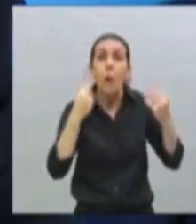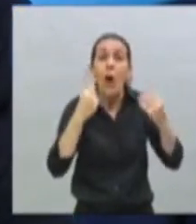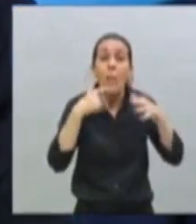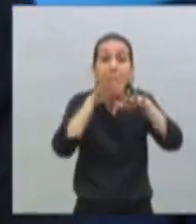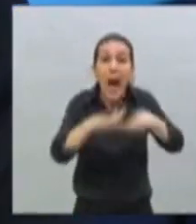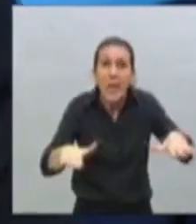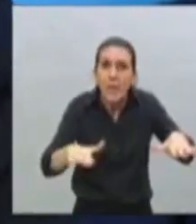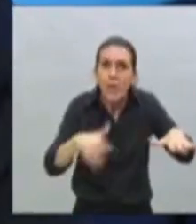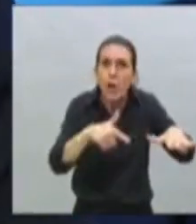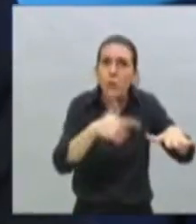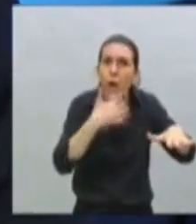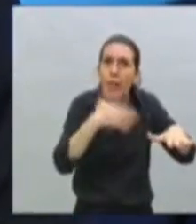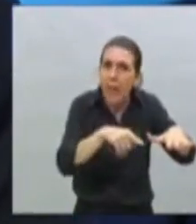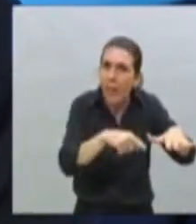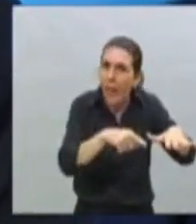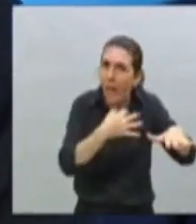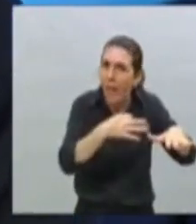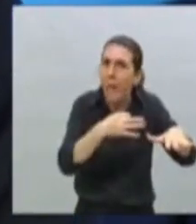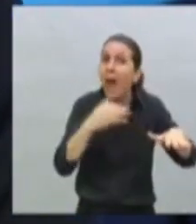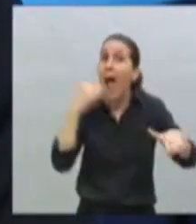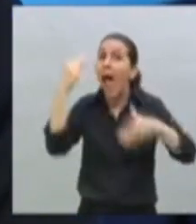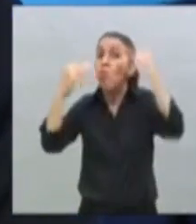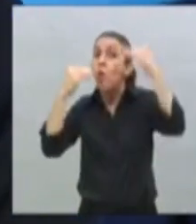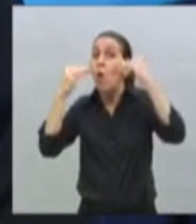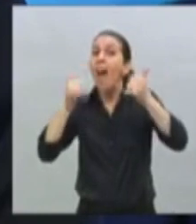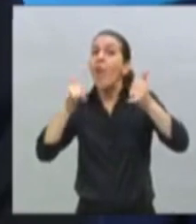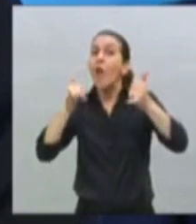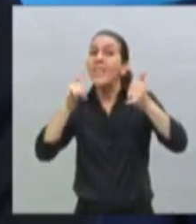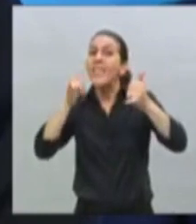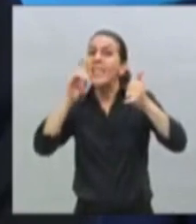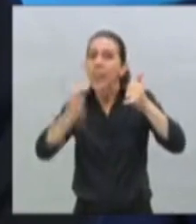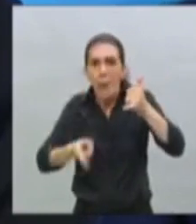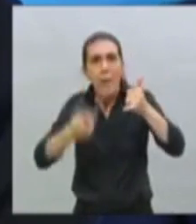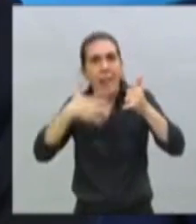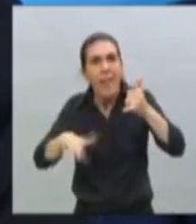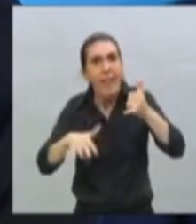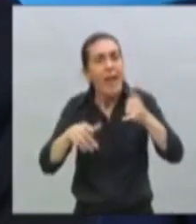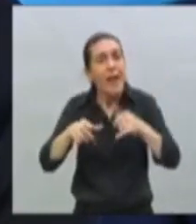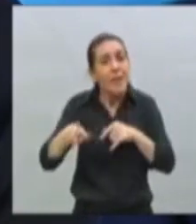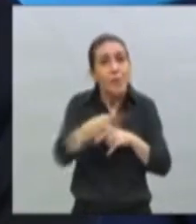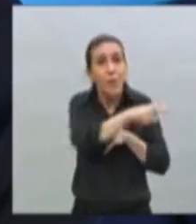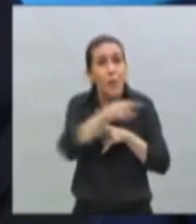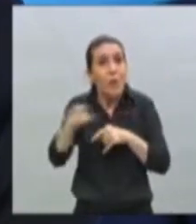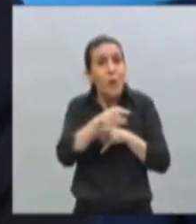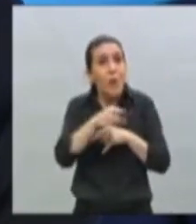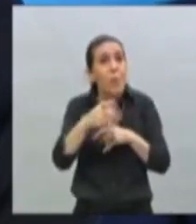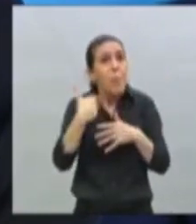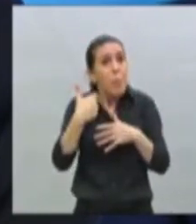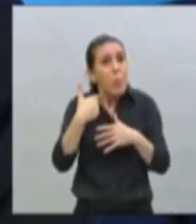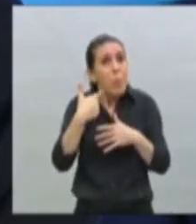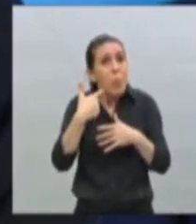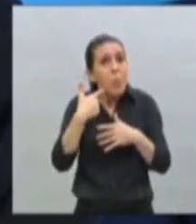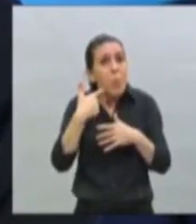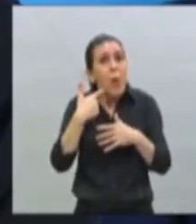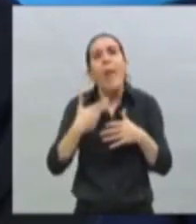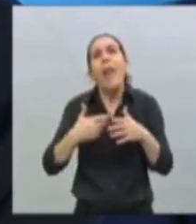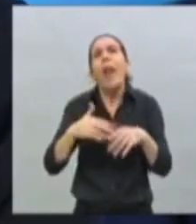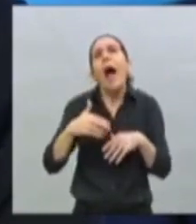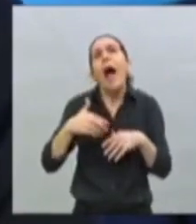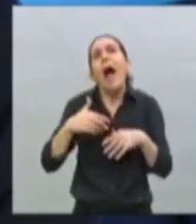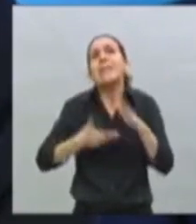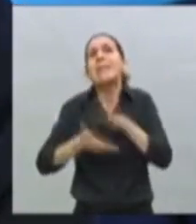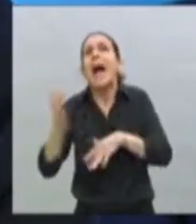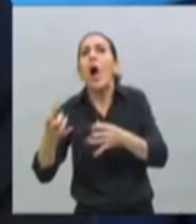los adolescentes también, que ellos seguramente pueden contagiarse y seguir sus vidas.